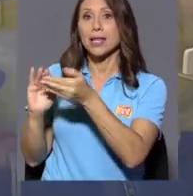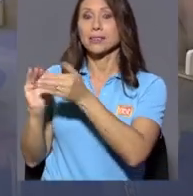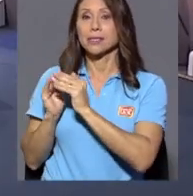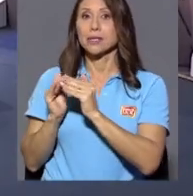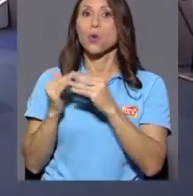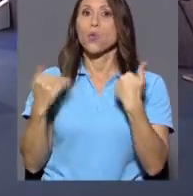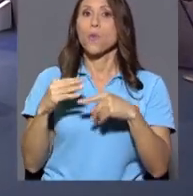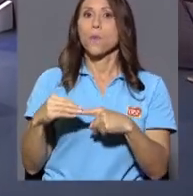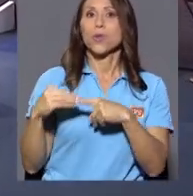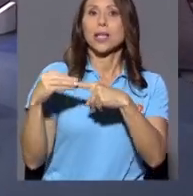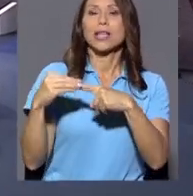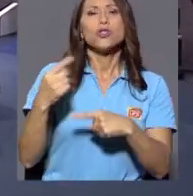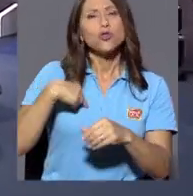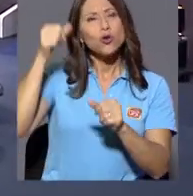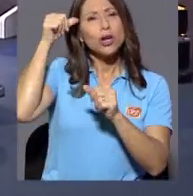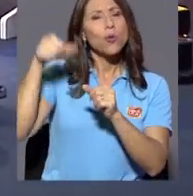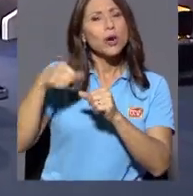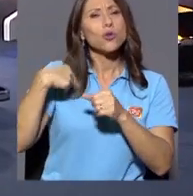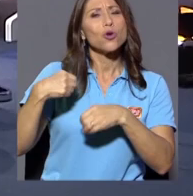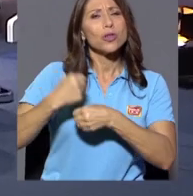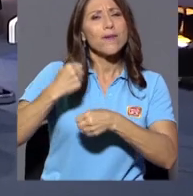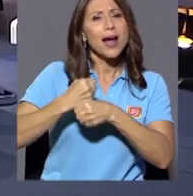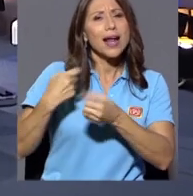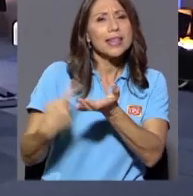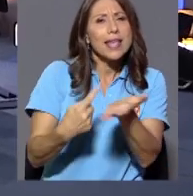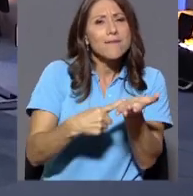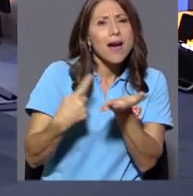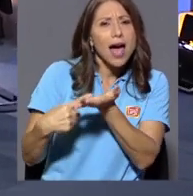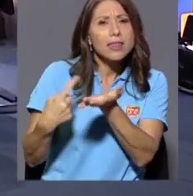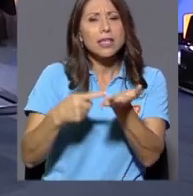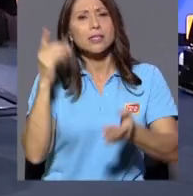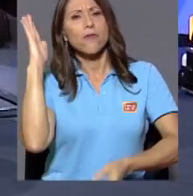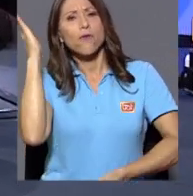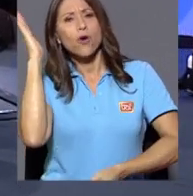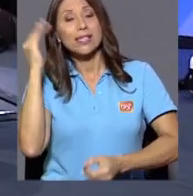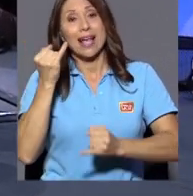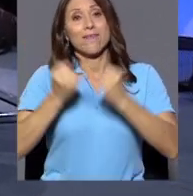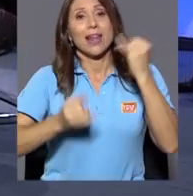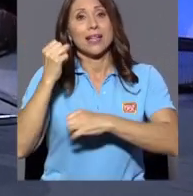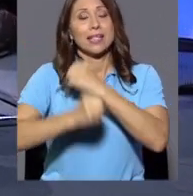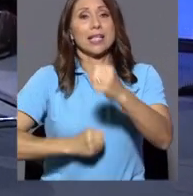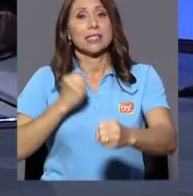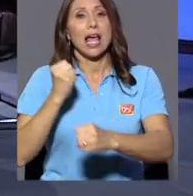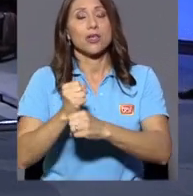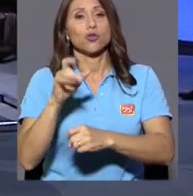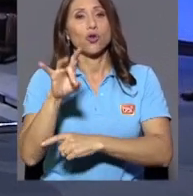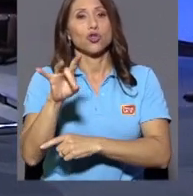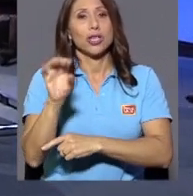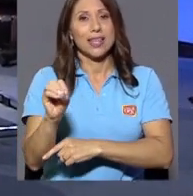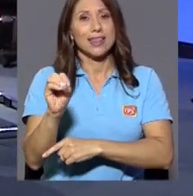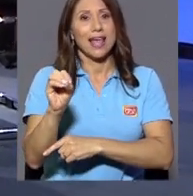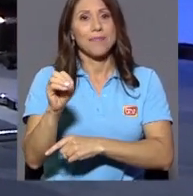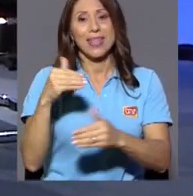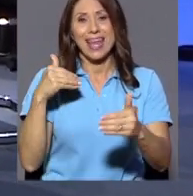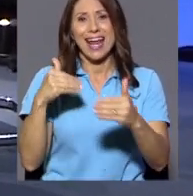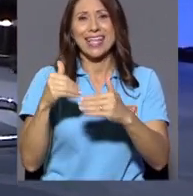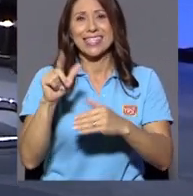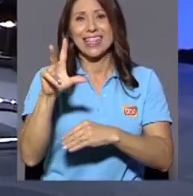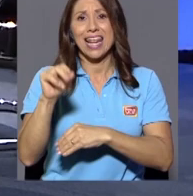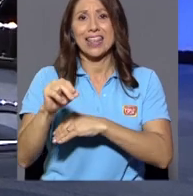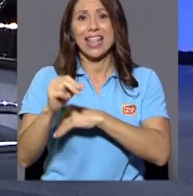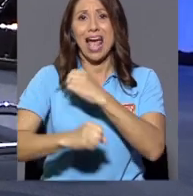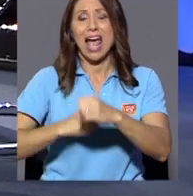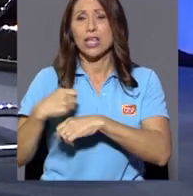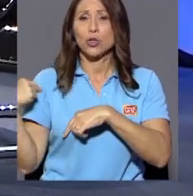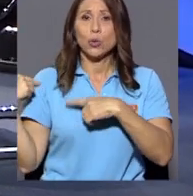empezado a trabajar en debates en foros allá por fines de los 80 y si bien llevo casi 30 años nos permitió